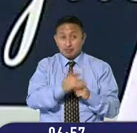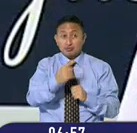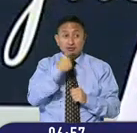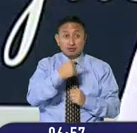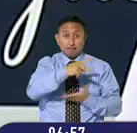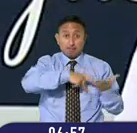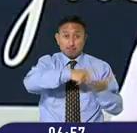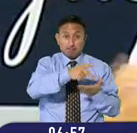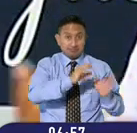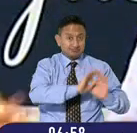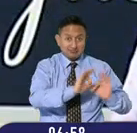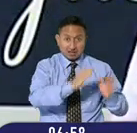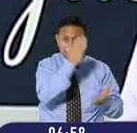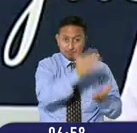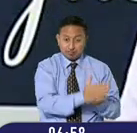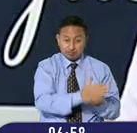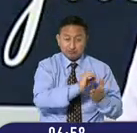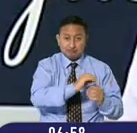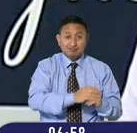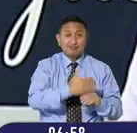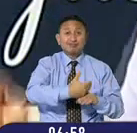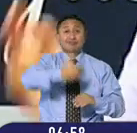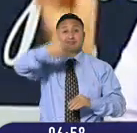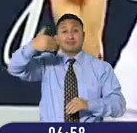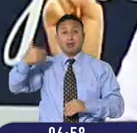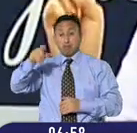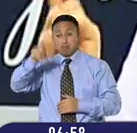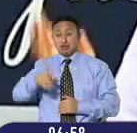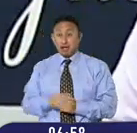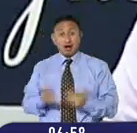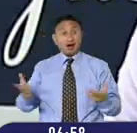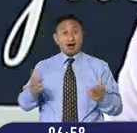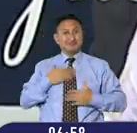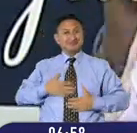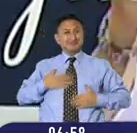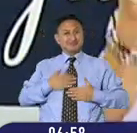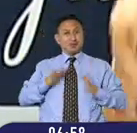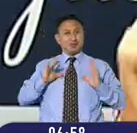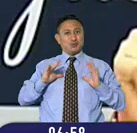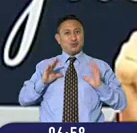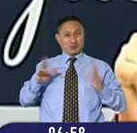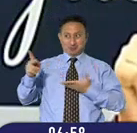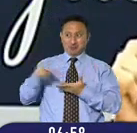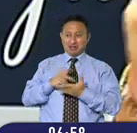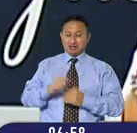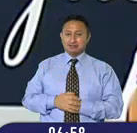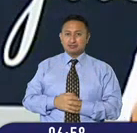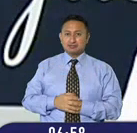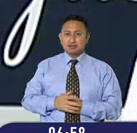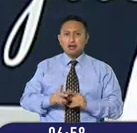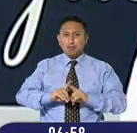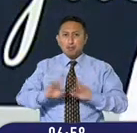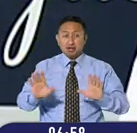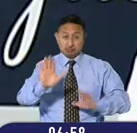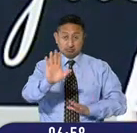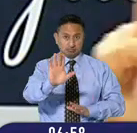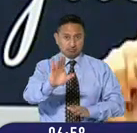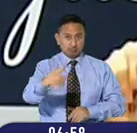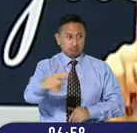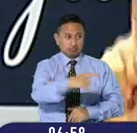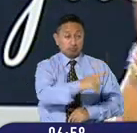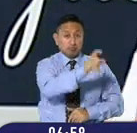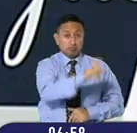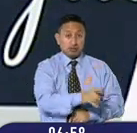remuneración, porque antes lo que decía la gente era vacaciones pagadas. Pero ojo, si es que el servidor no